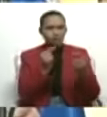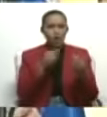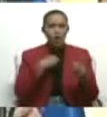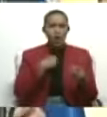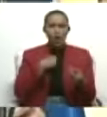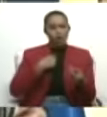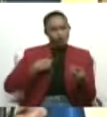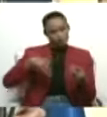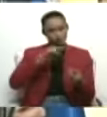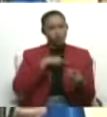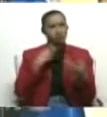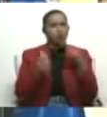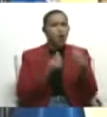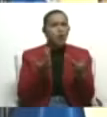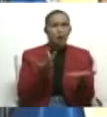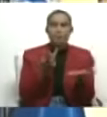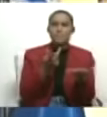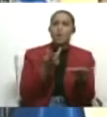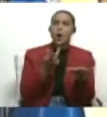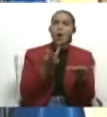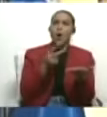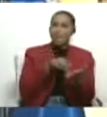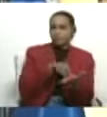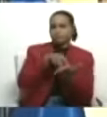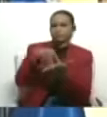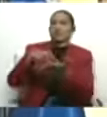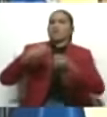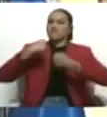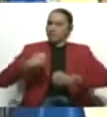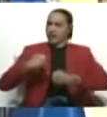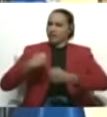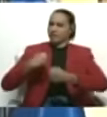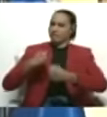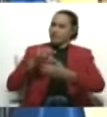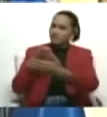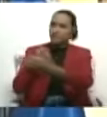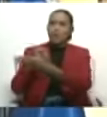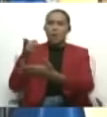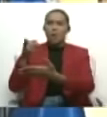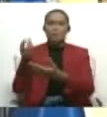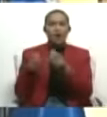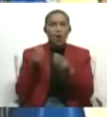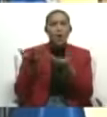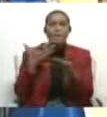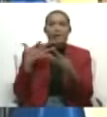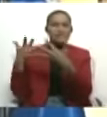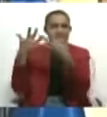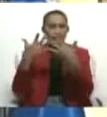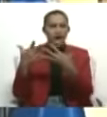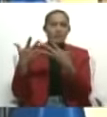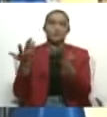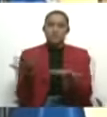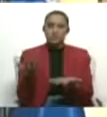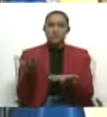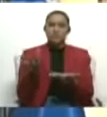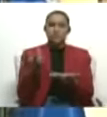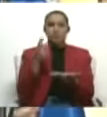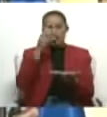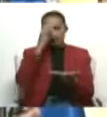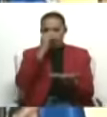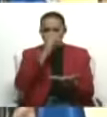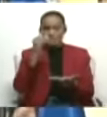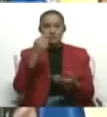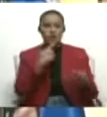tenemos nuestros planos, Venezuela también tiene intenciones de tomar los pasos particulares. Entonces, en este ámbito